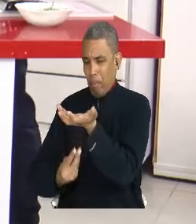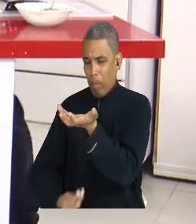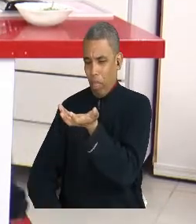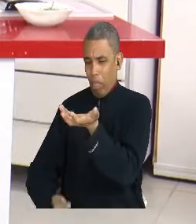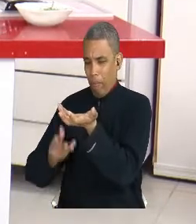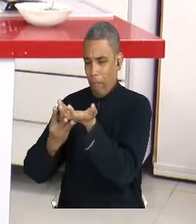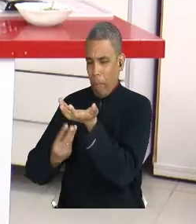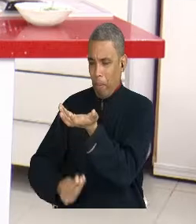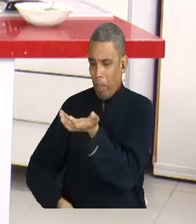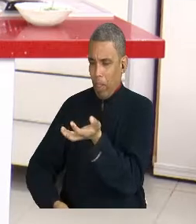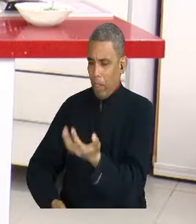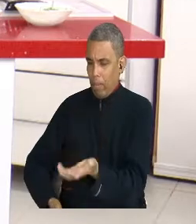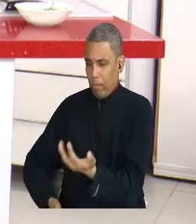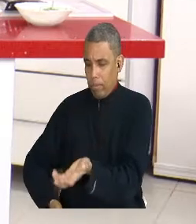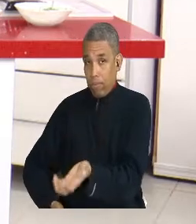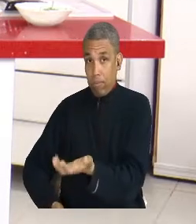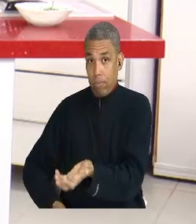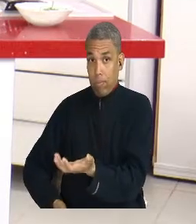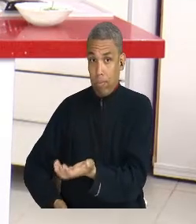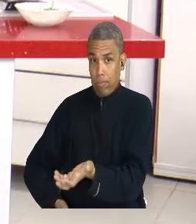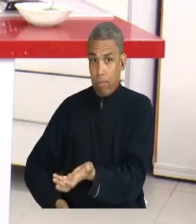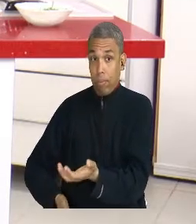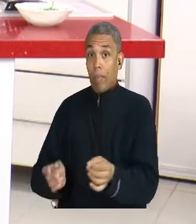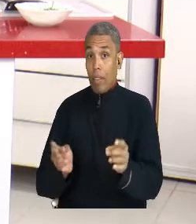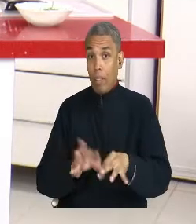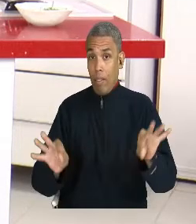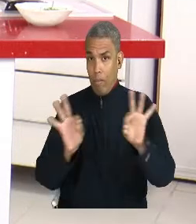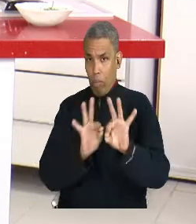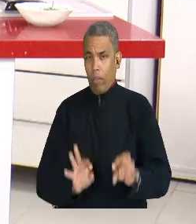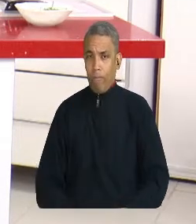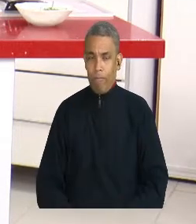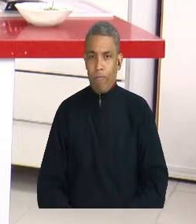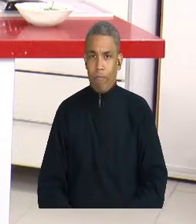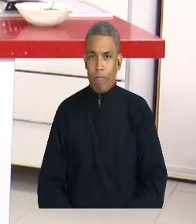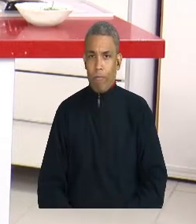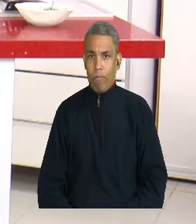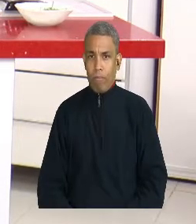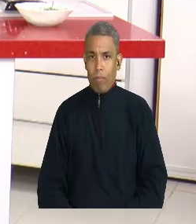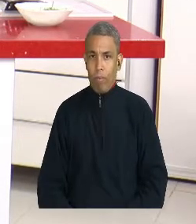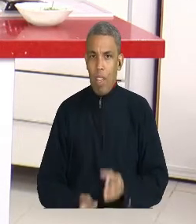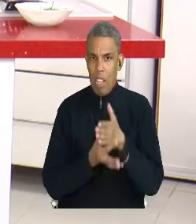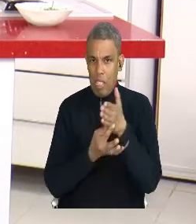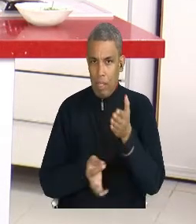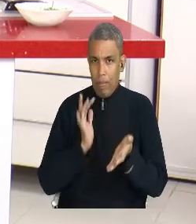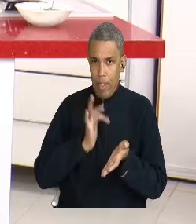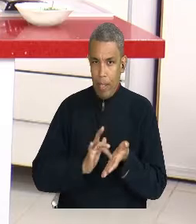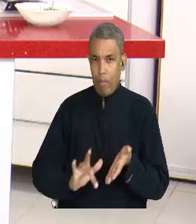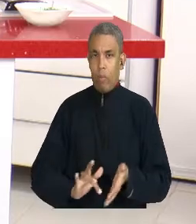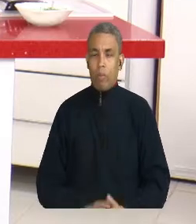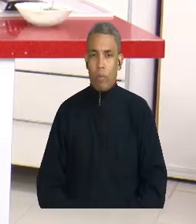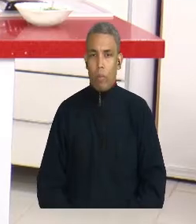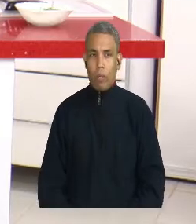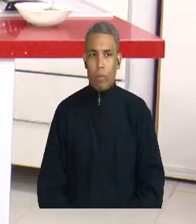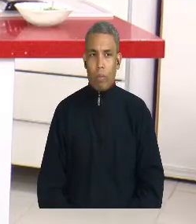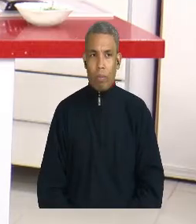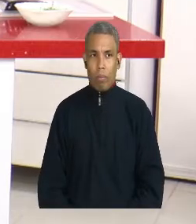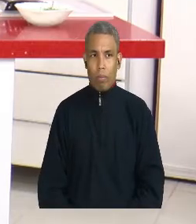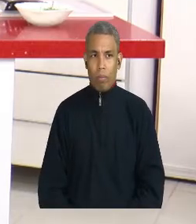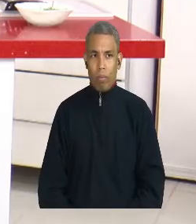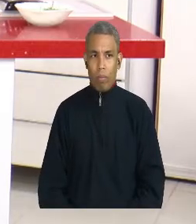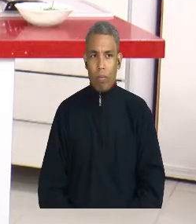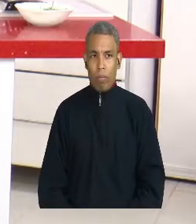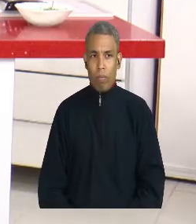tengo untado de grasa, reposando el cucharón de aceite. Ok, un platico, nada, me dijiste, Roche. Y que vuelvan y se nos queden